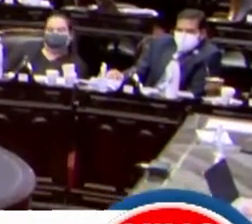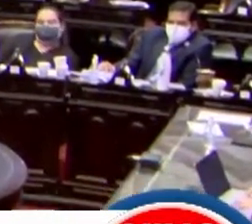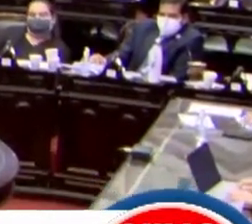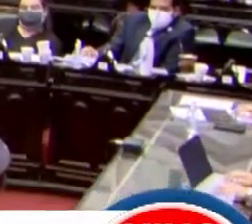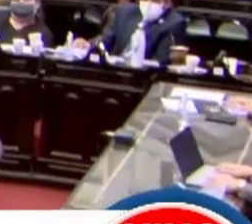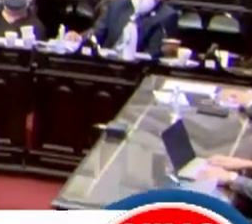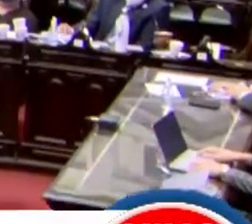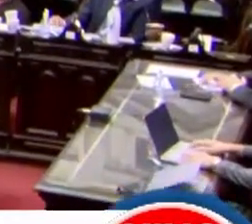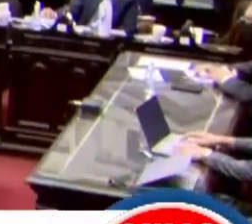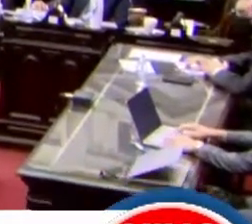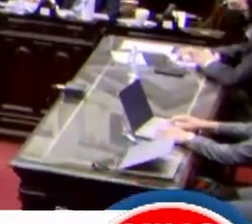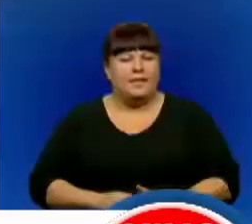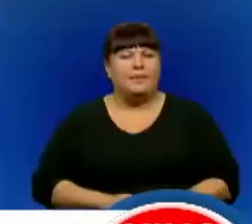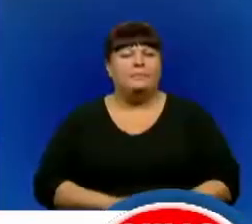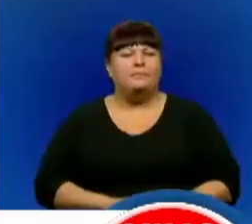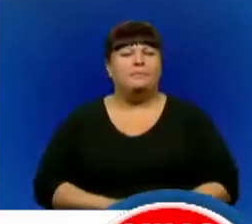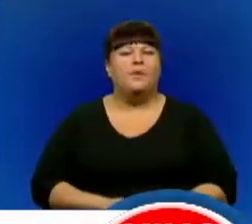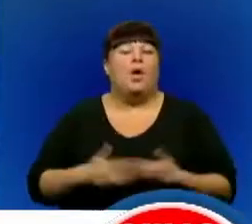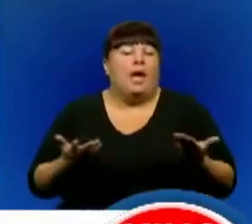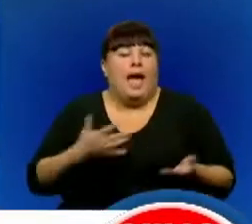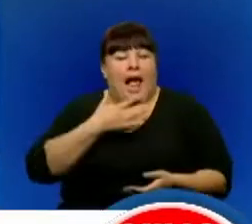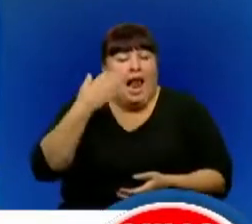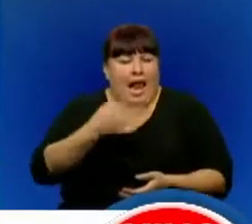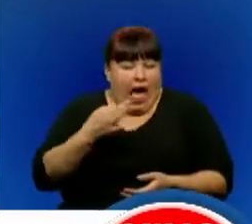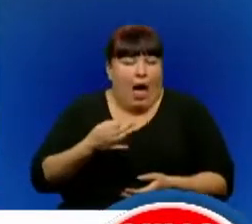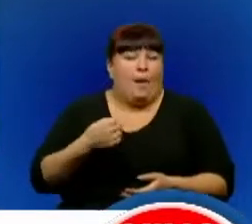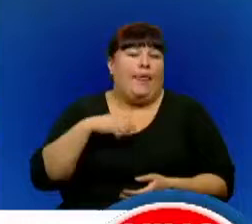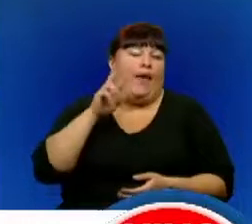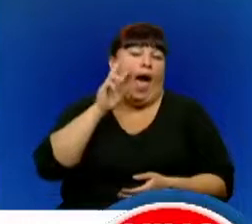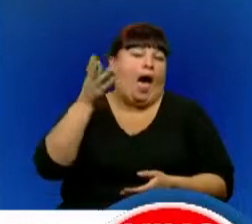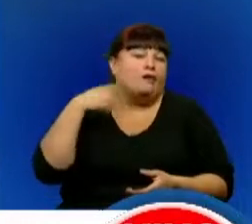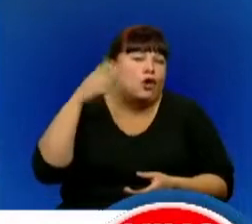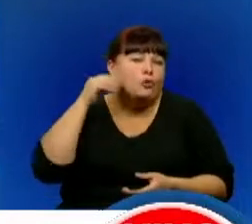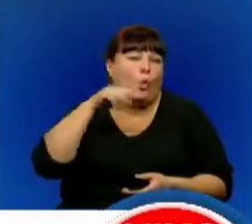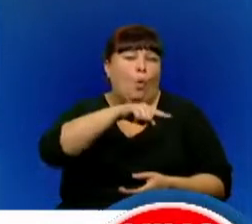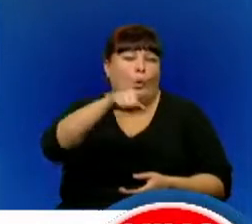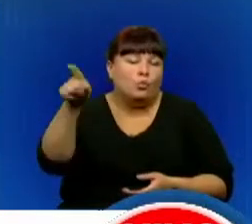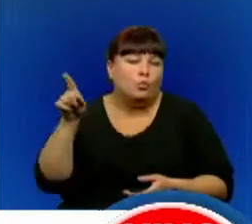Gracias, presidente. Bueno, la verdad que después de